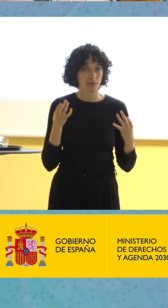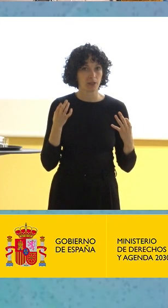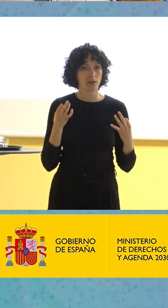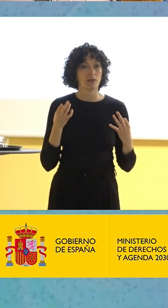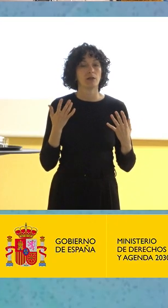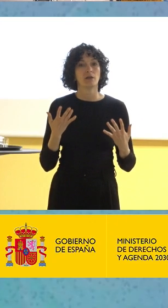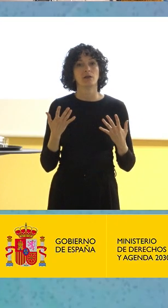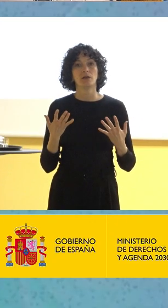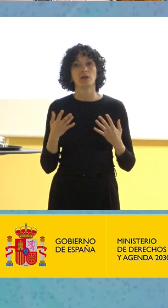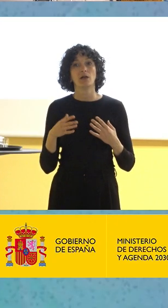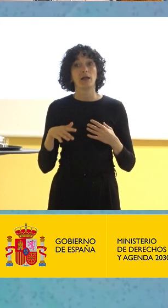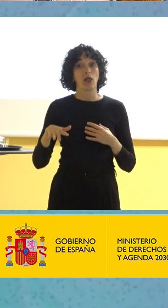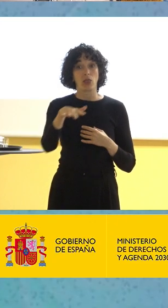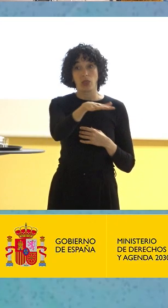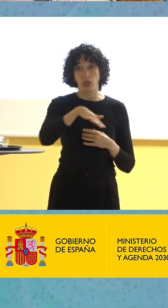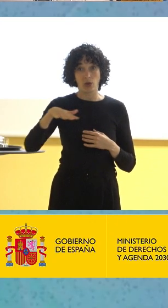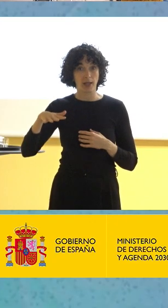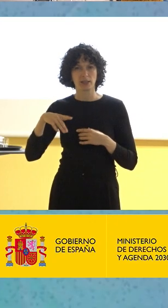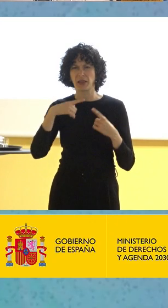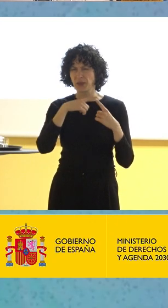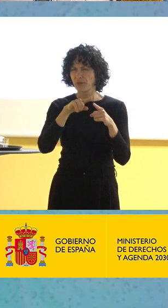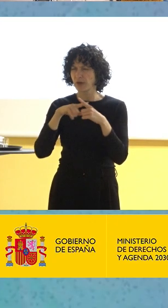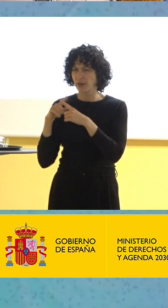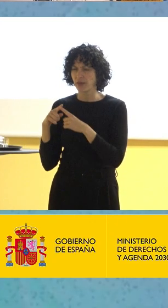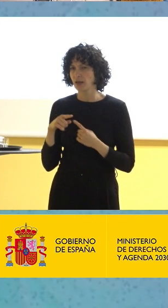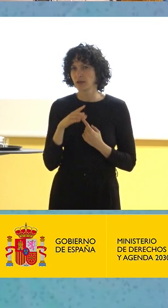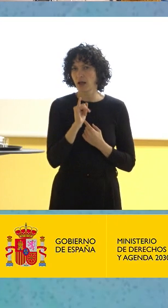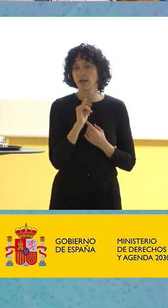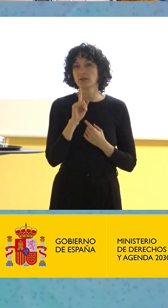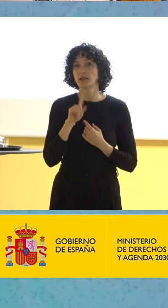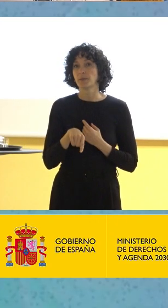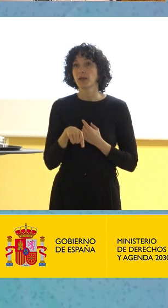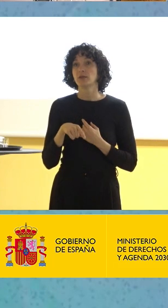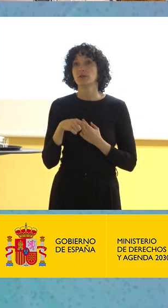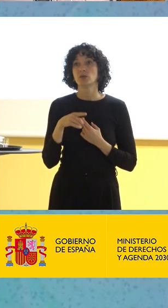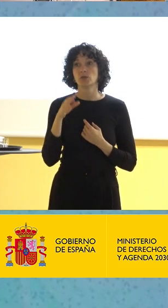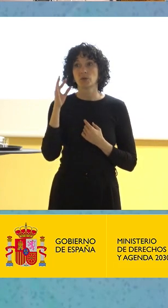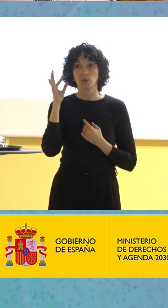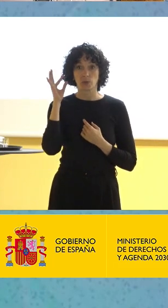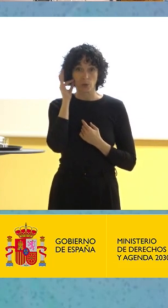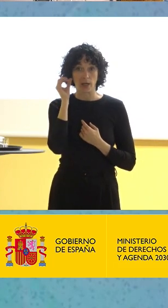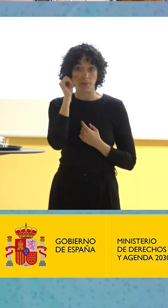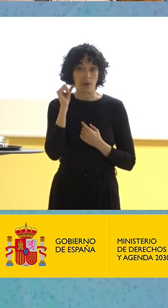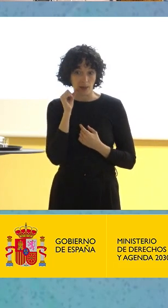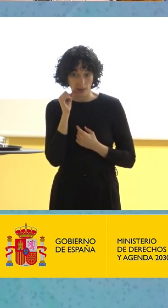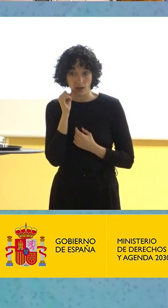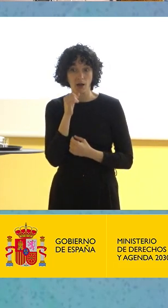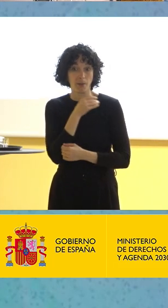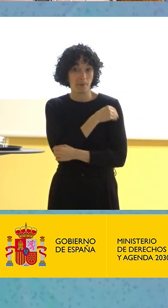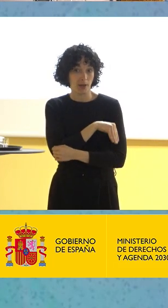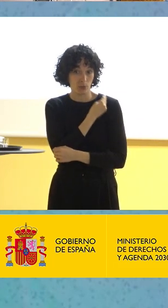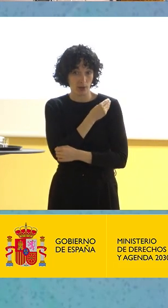pequeñas diferencias entre los territorios, ¿no? Además, la cobertura vacunal de las gestantes sigue siendo también